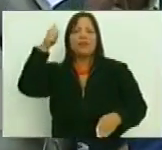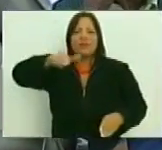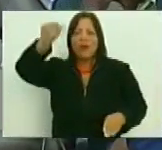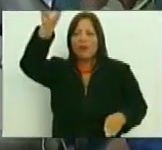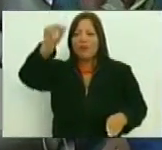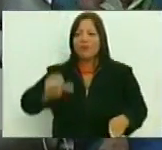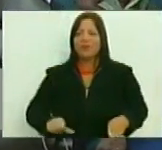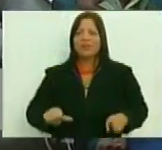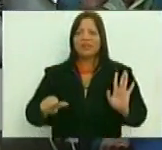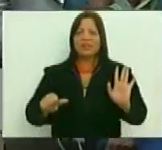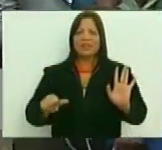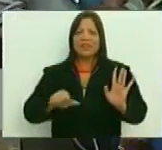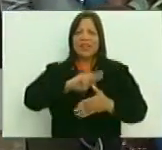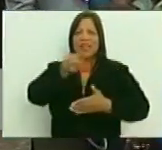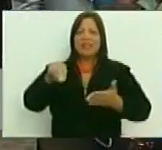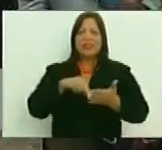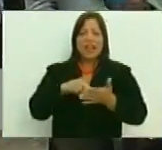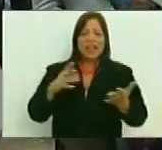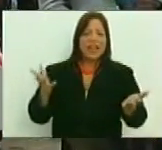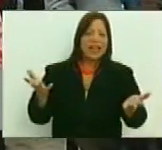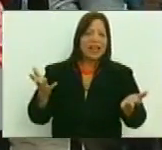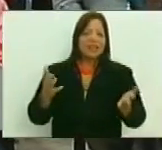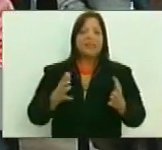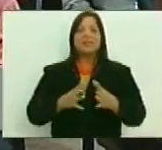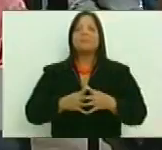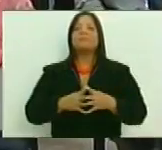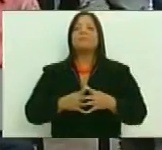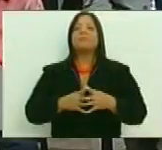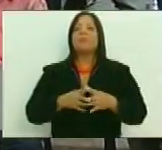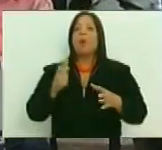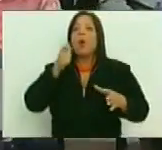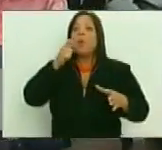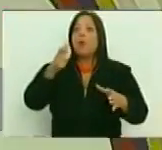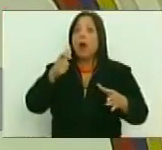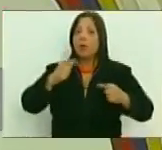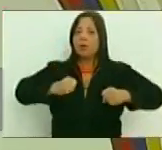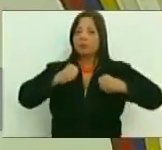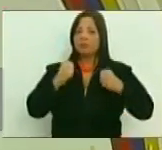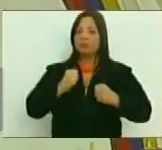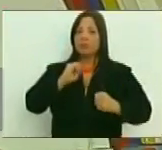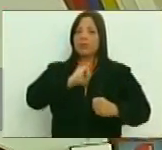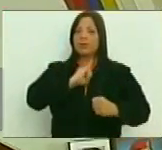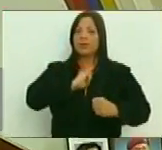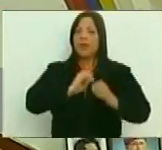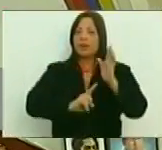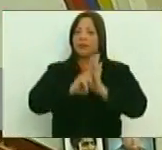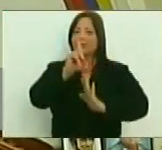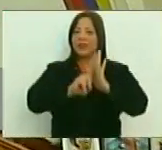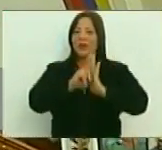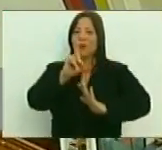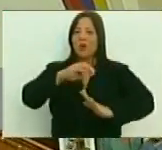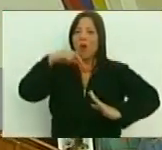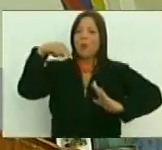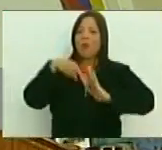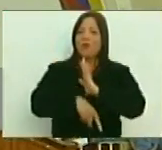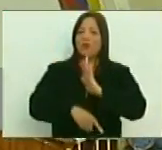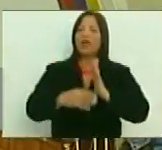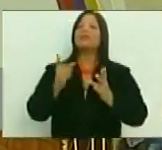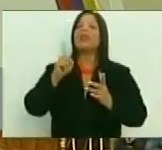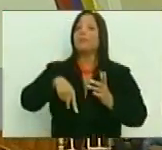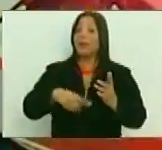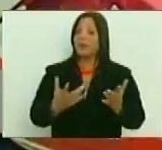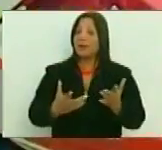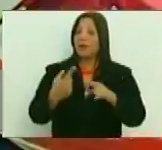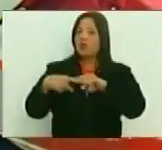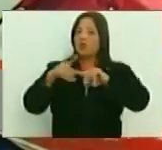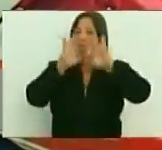en el relato histórico nacional. Mientras un pueblo reafirma su identidad, desarrolla, profundiza y amplía también